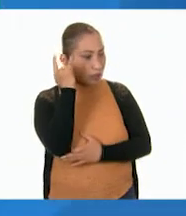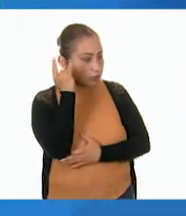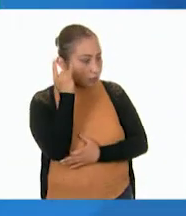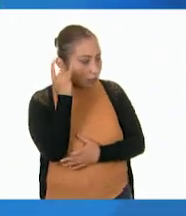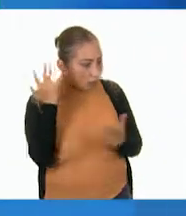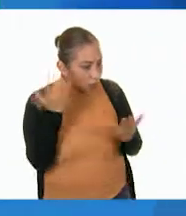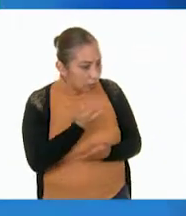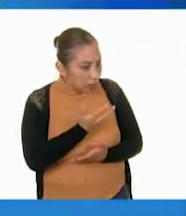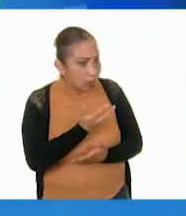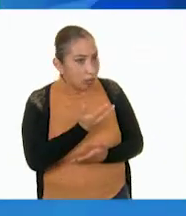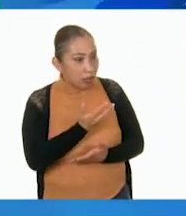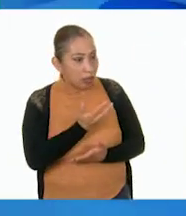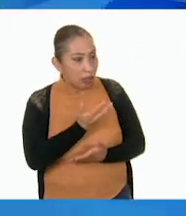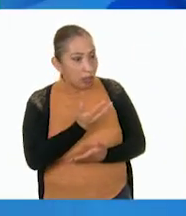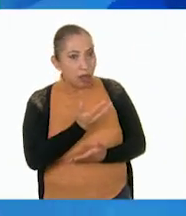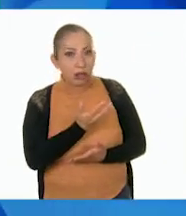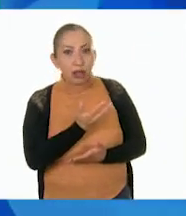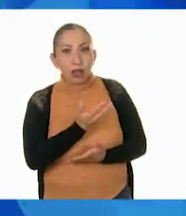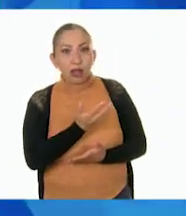así.